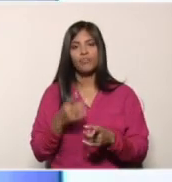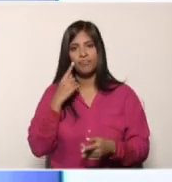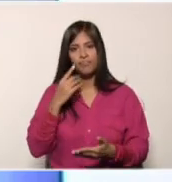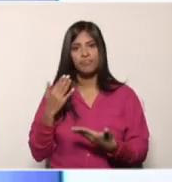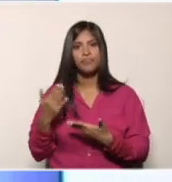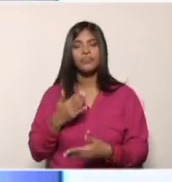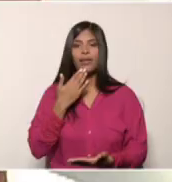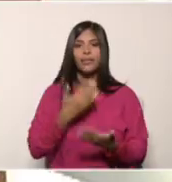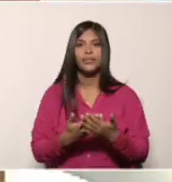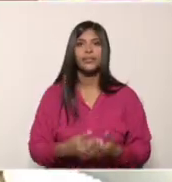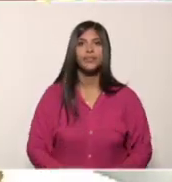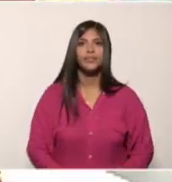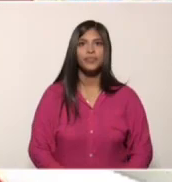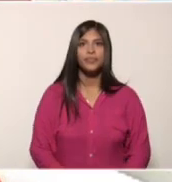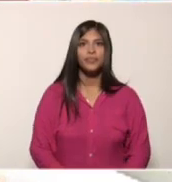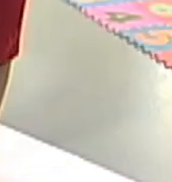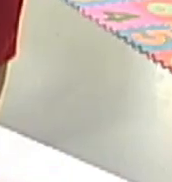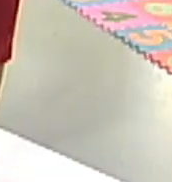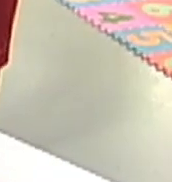Gracias, Jocelyn.